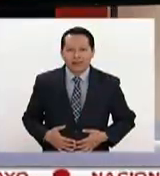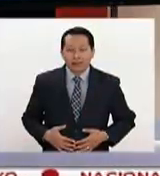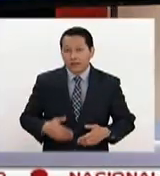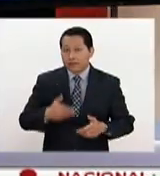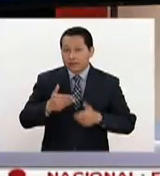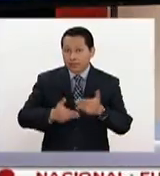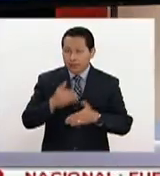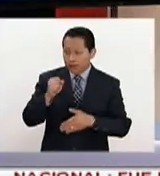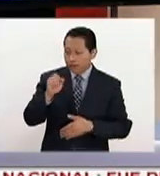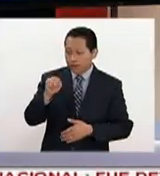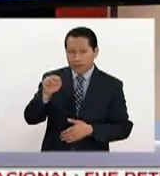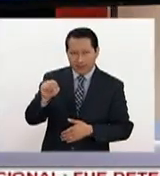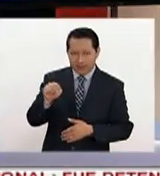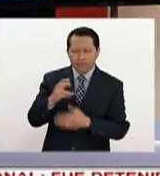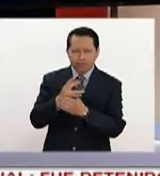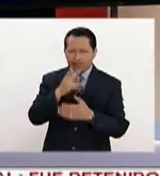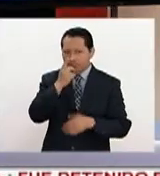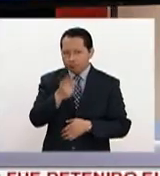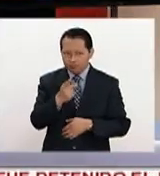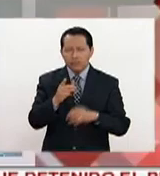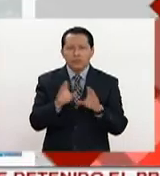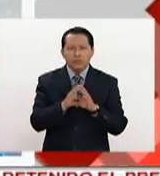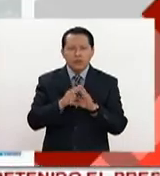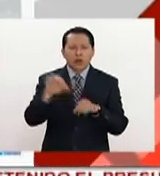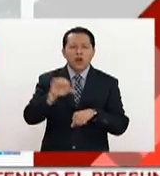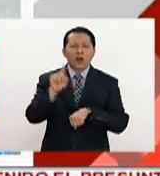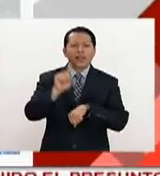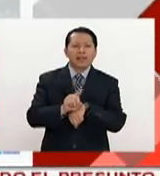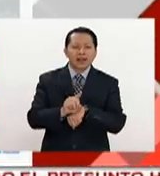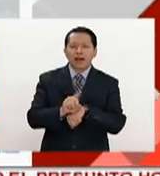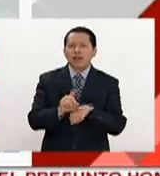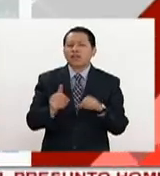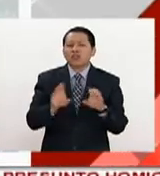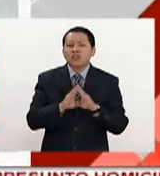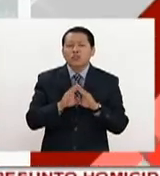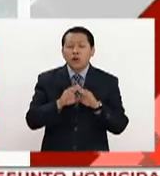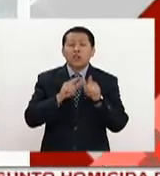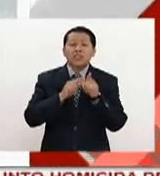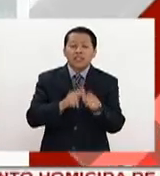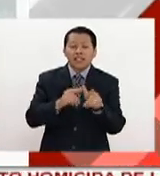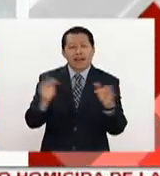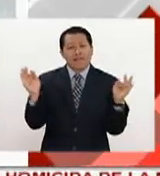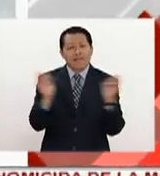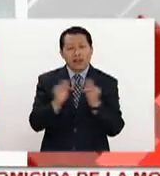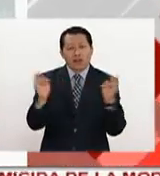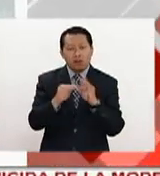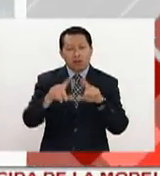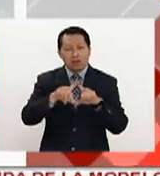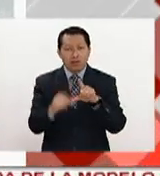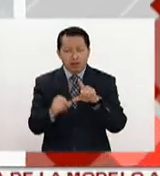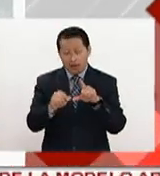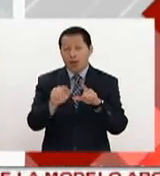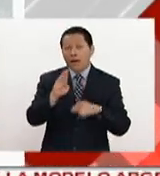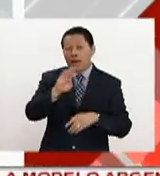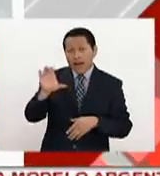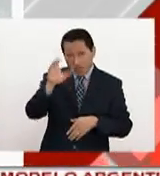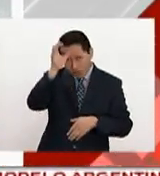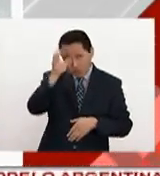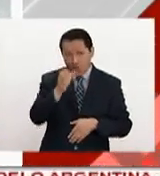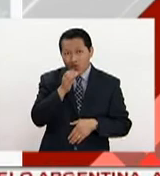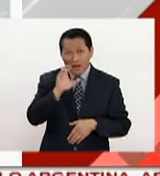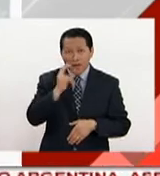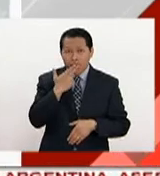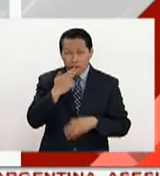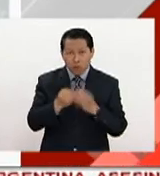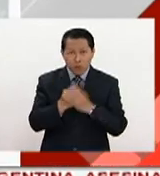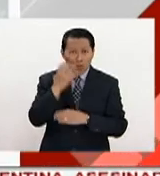El Servicio Meteorológico Nacional informó que hoy va a continuar el frío en el país. En Baja California, Coahuila, Chihuahua,